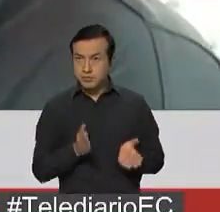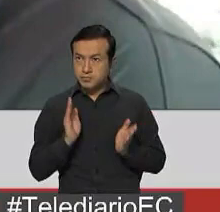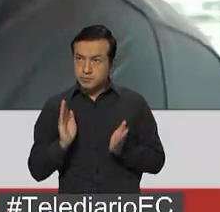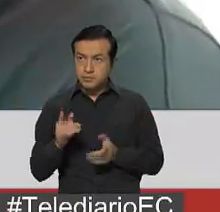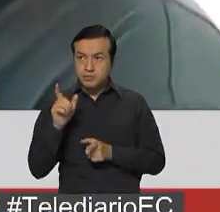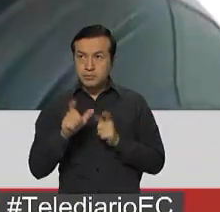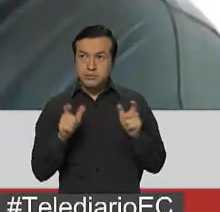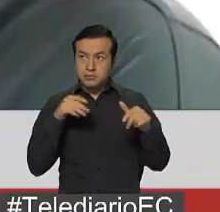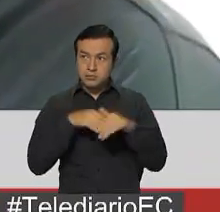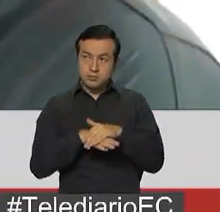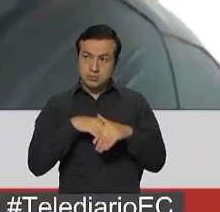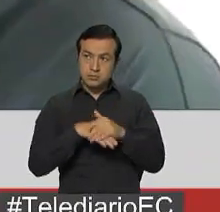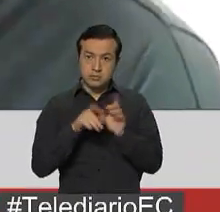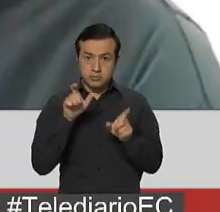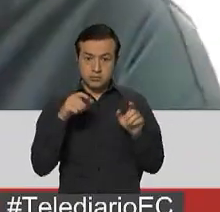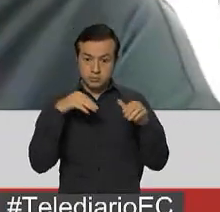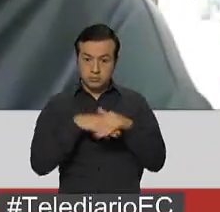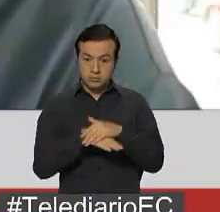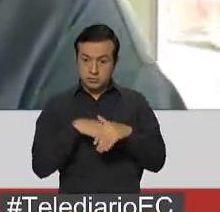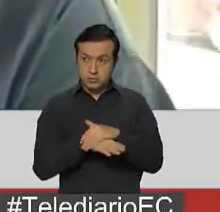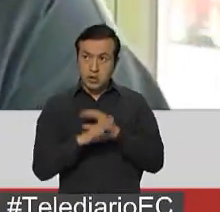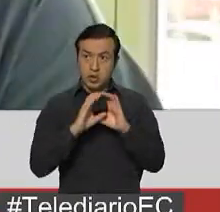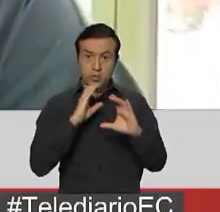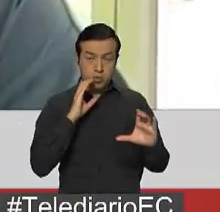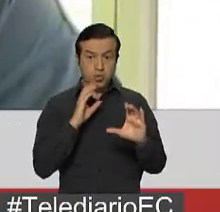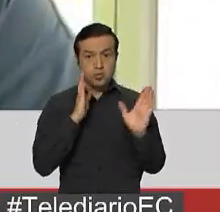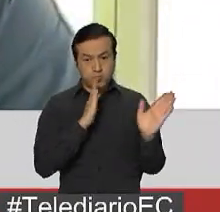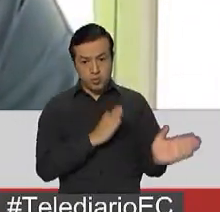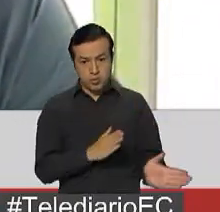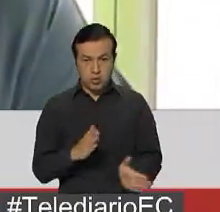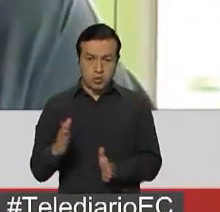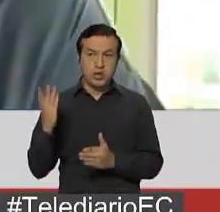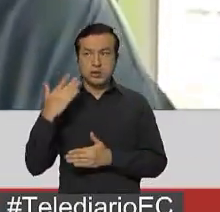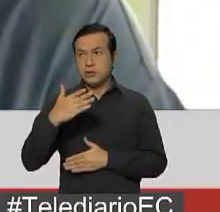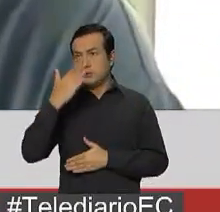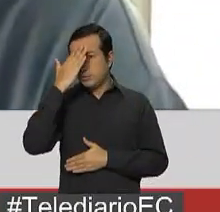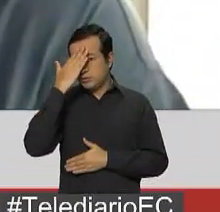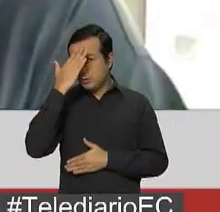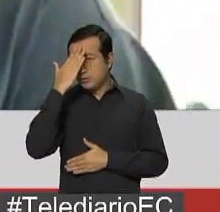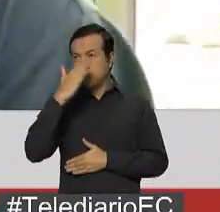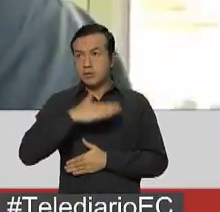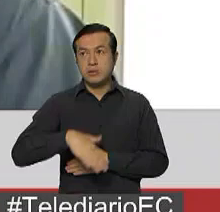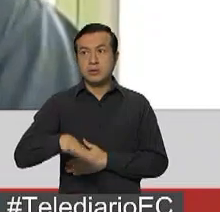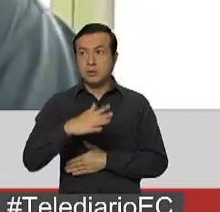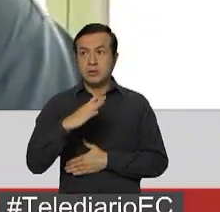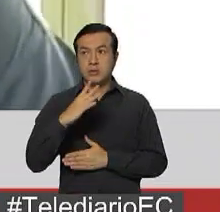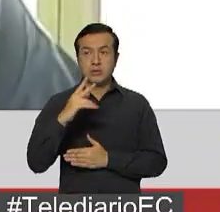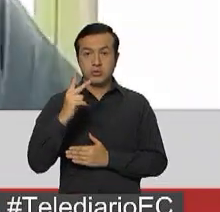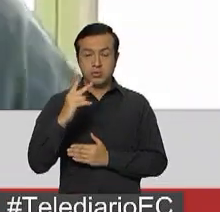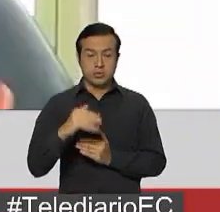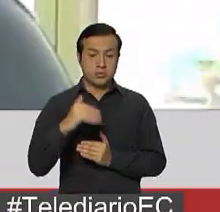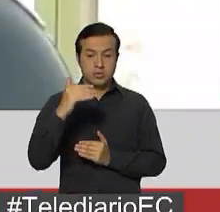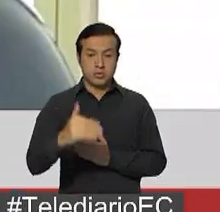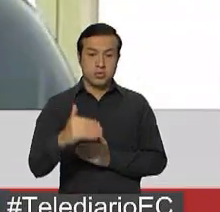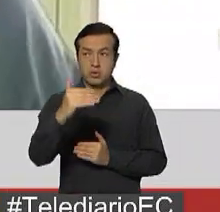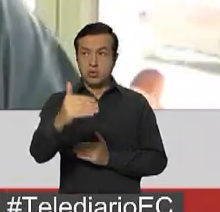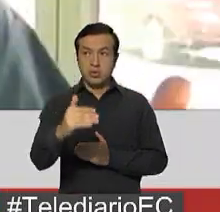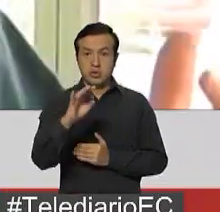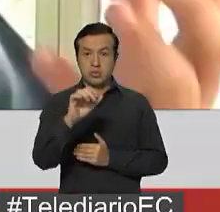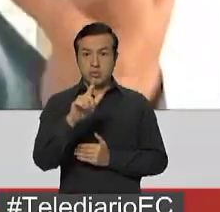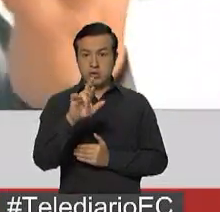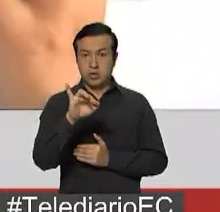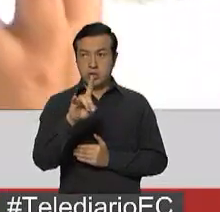cantidad de persona que ingresa gala al bus porque sabemos que otra parada importante dos maletas la de la florida